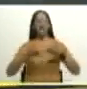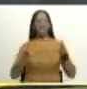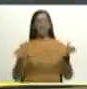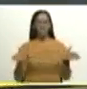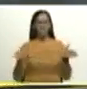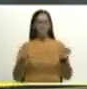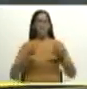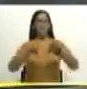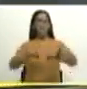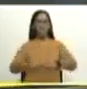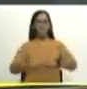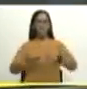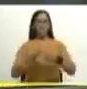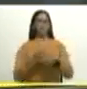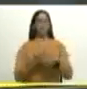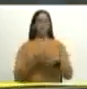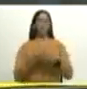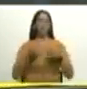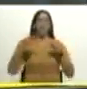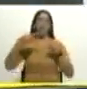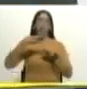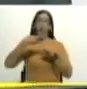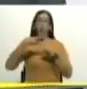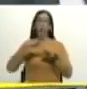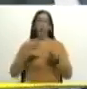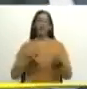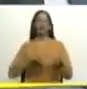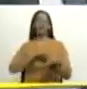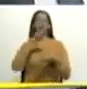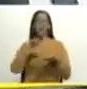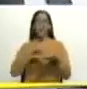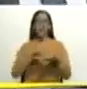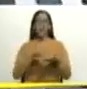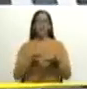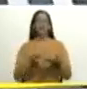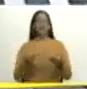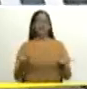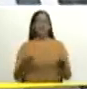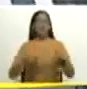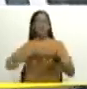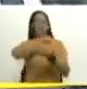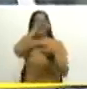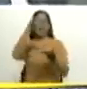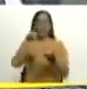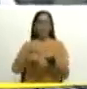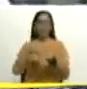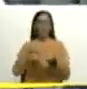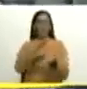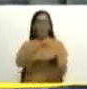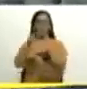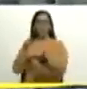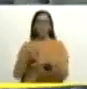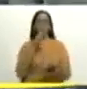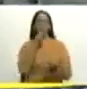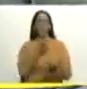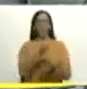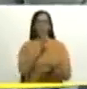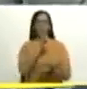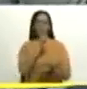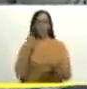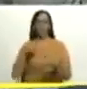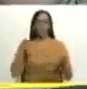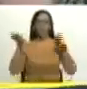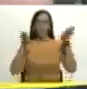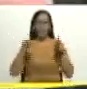y ocupación hotelera nacional en posadas y hoteles a nivel nacional. Buenas noticias tiene el